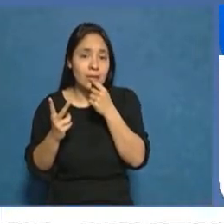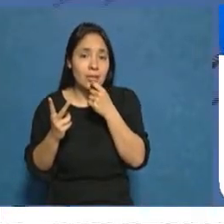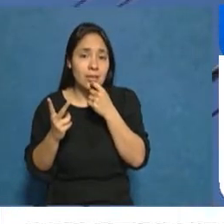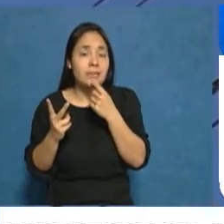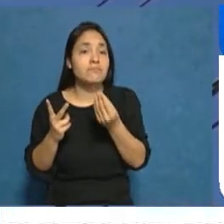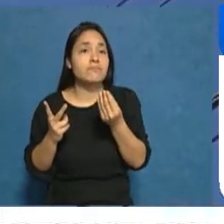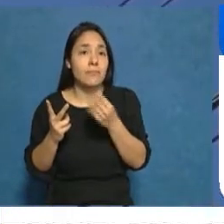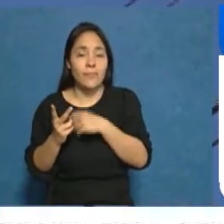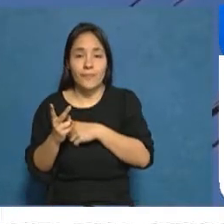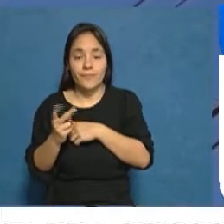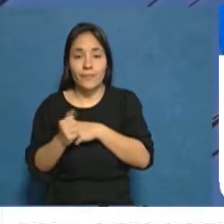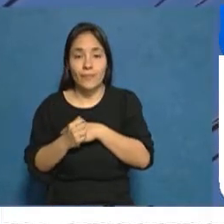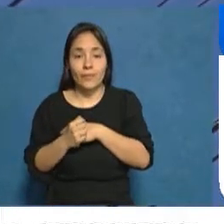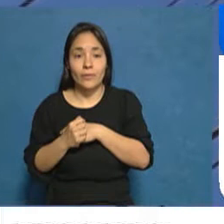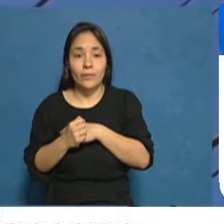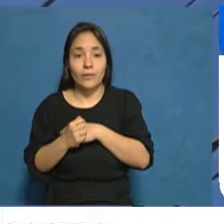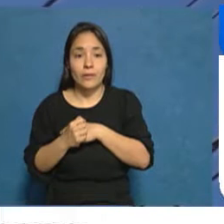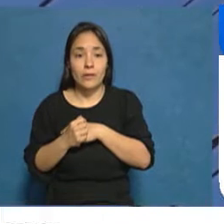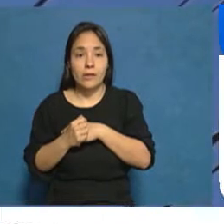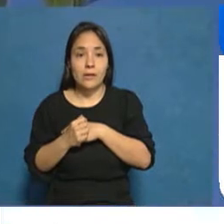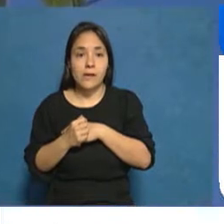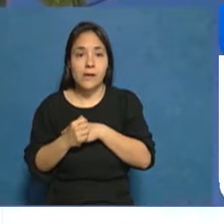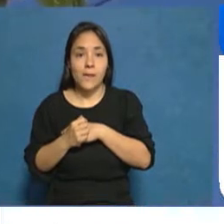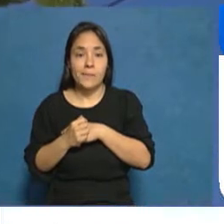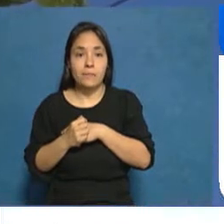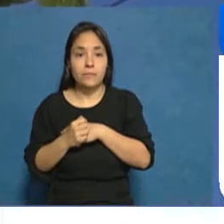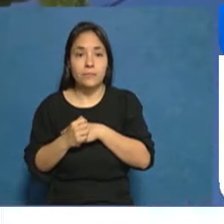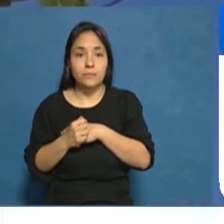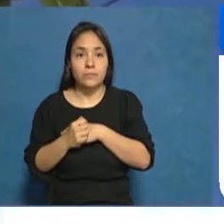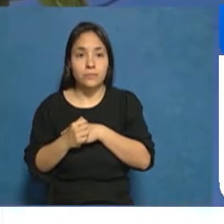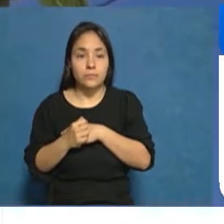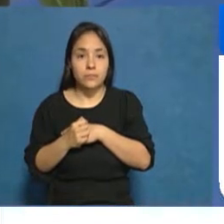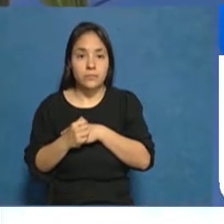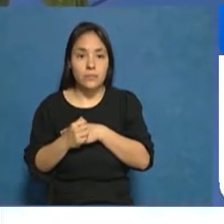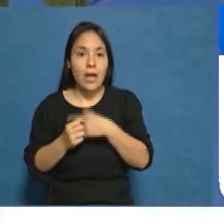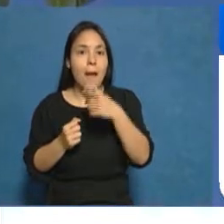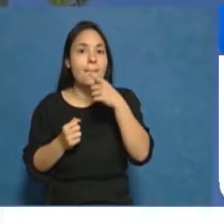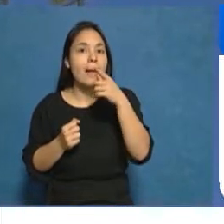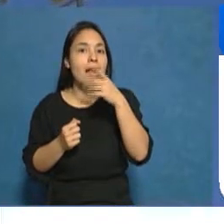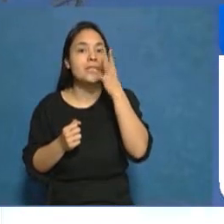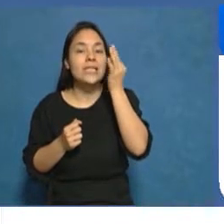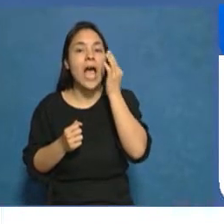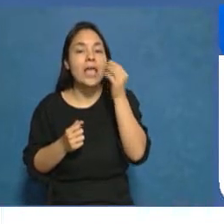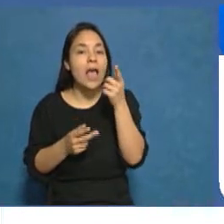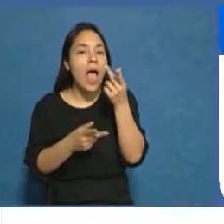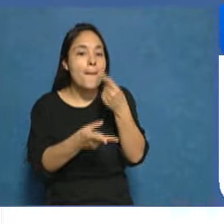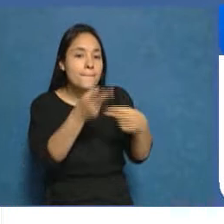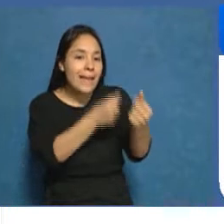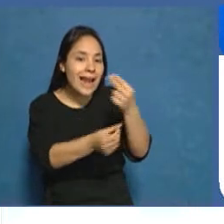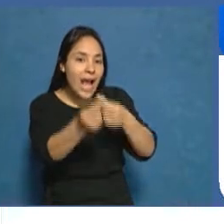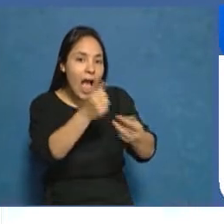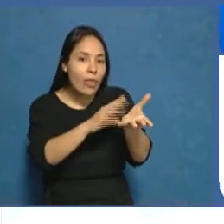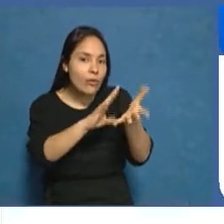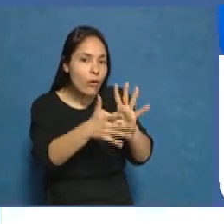hipótesis, está hablando de un nuevo mercado negro, podemos decir. ¿A qué